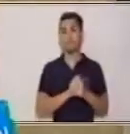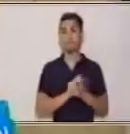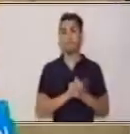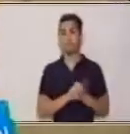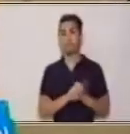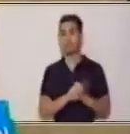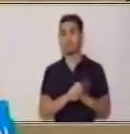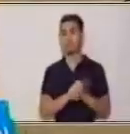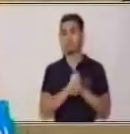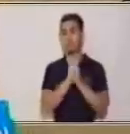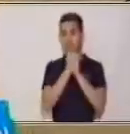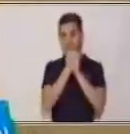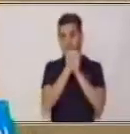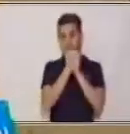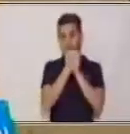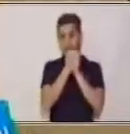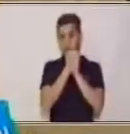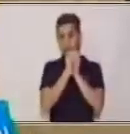Ejemplo.